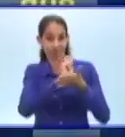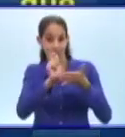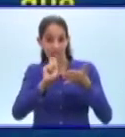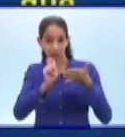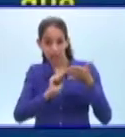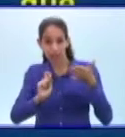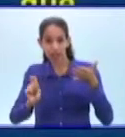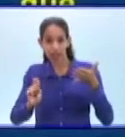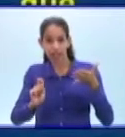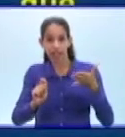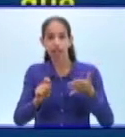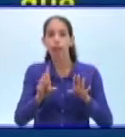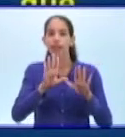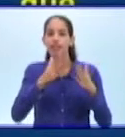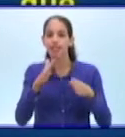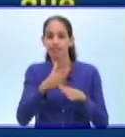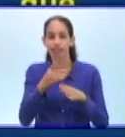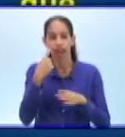coherencia.